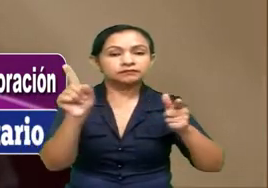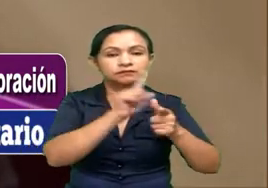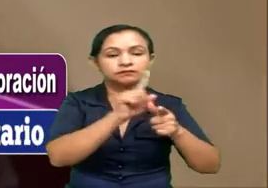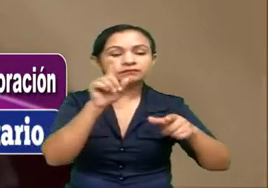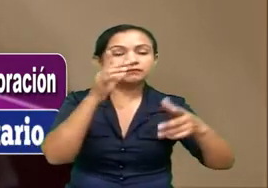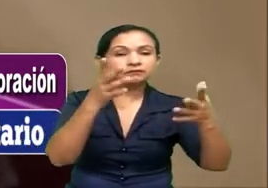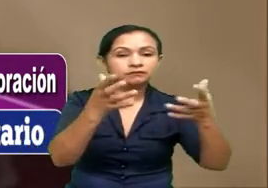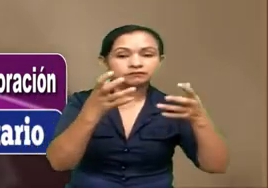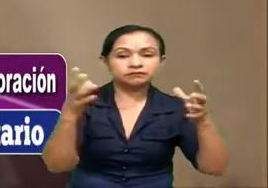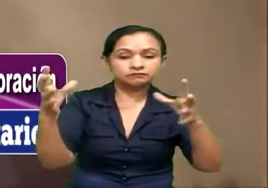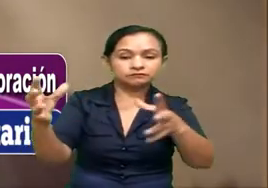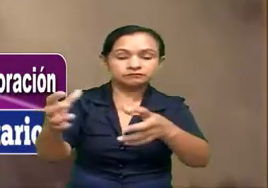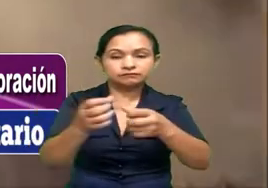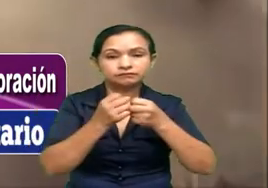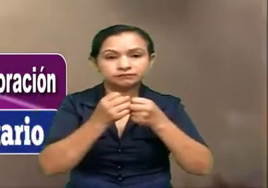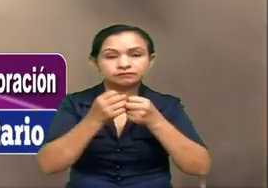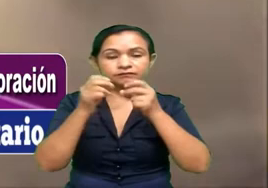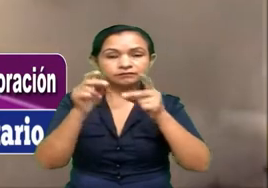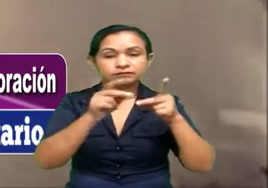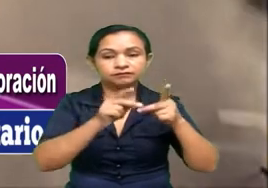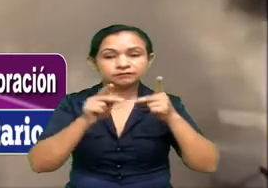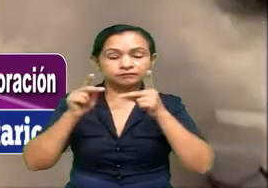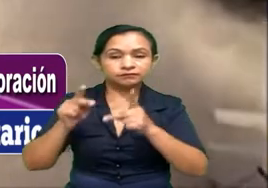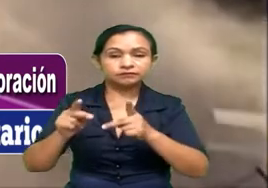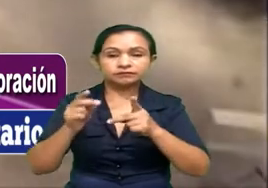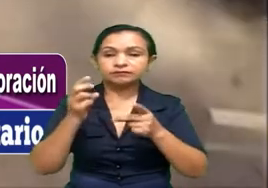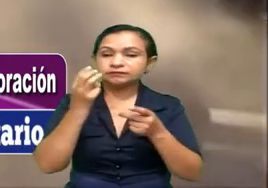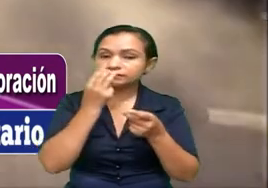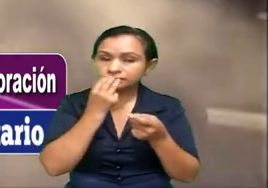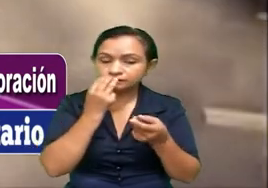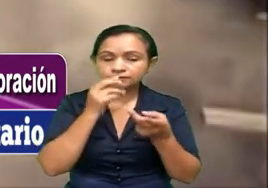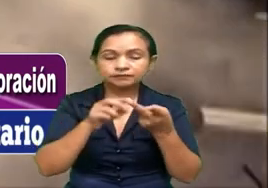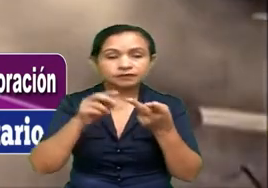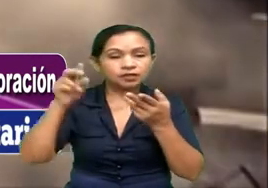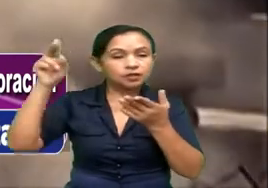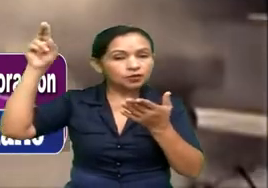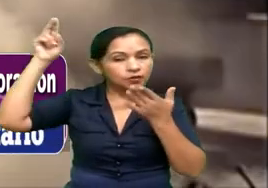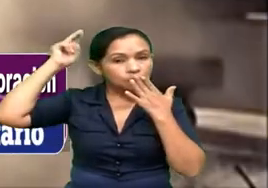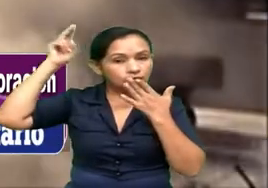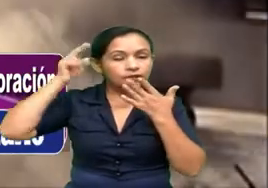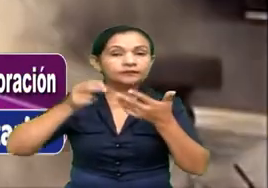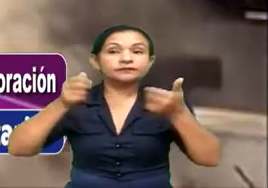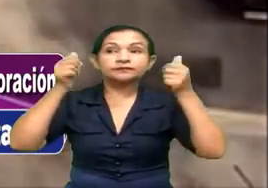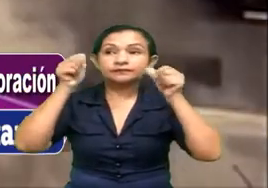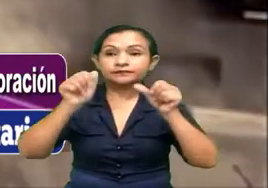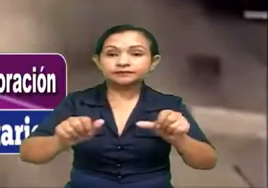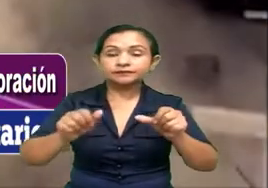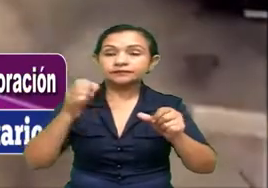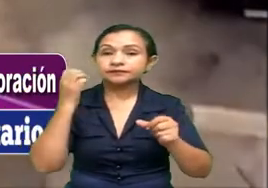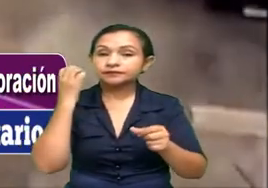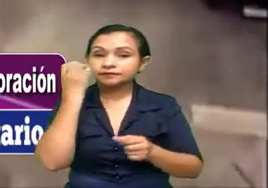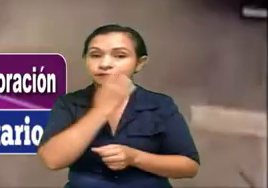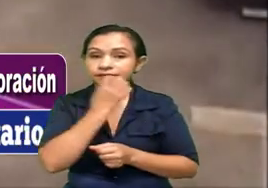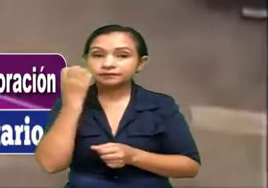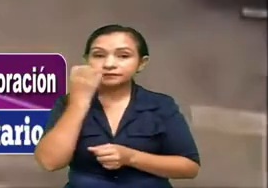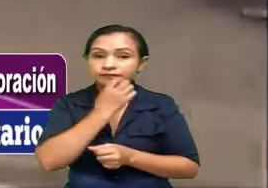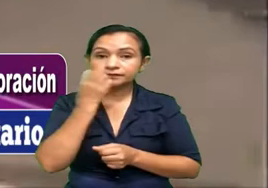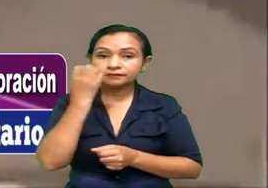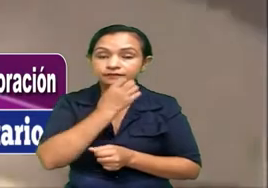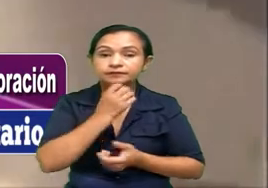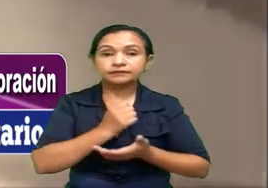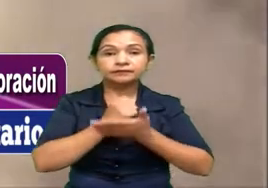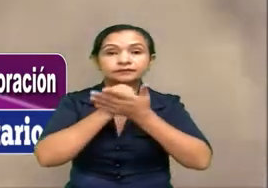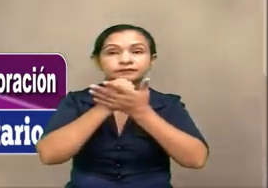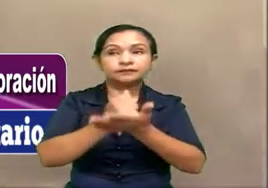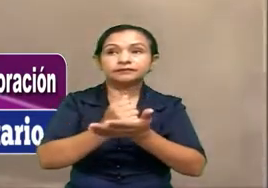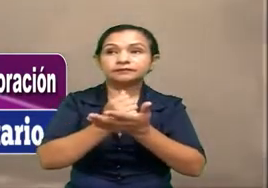por ejemplo, a los ciudadanos mestizos, a los indios, y establecer una esclavitud en beneficio